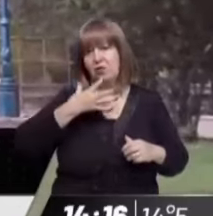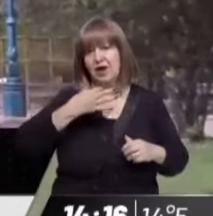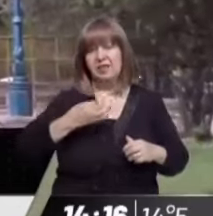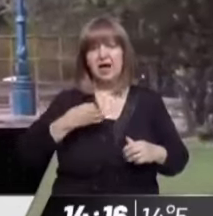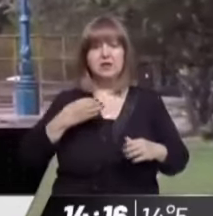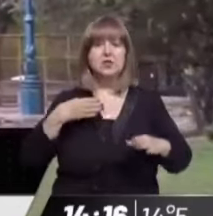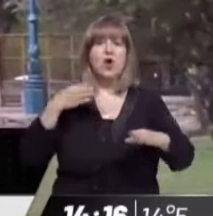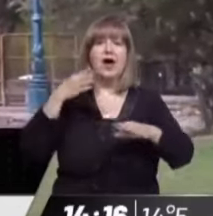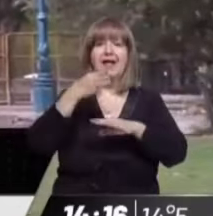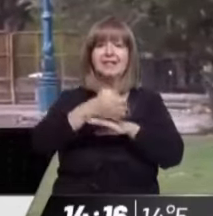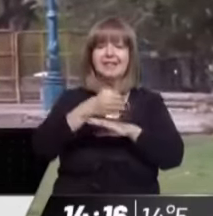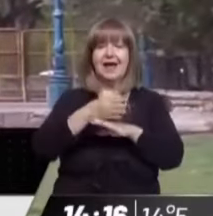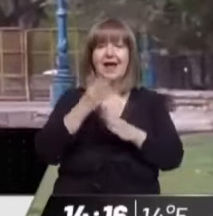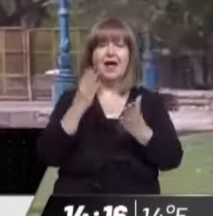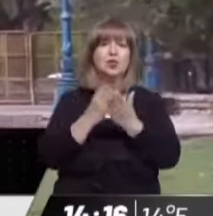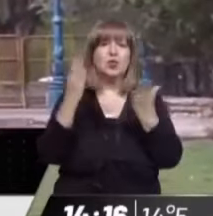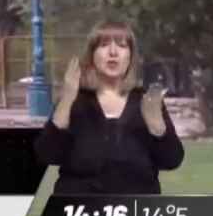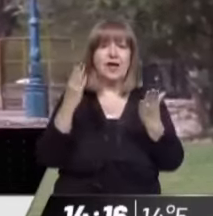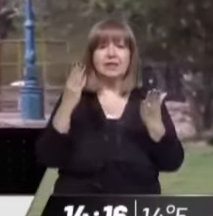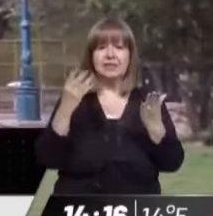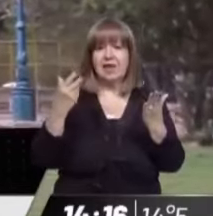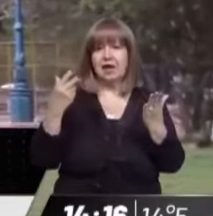como estudiante regular.